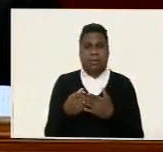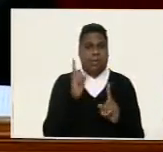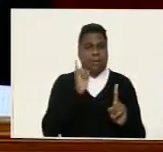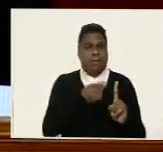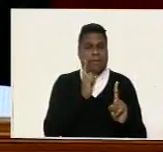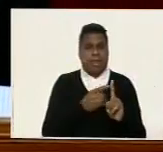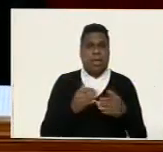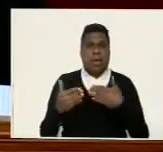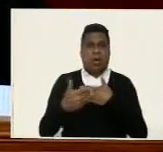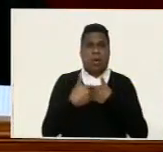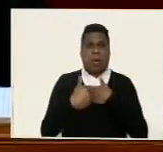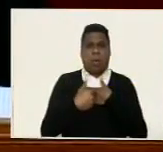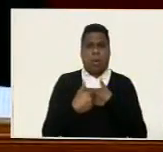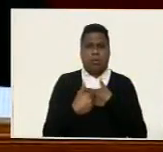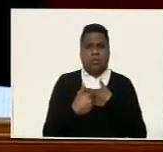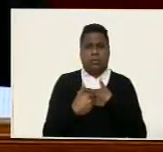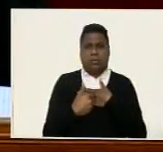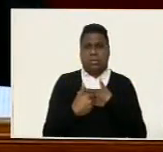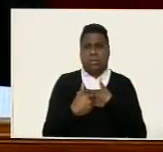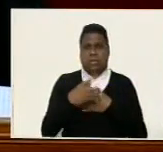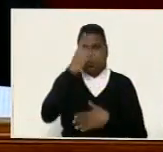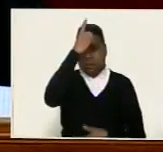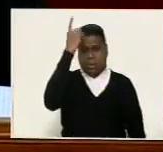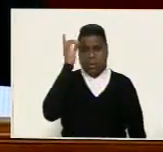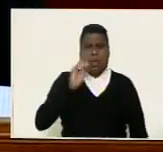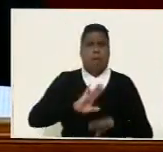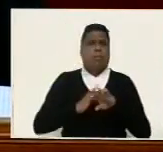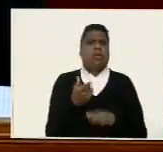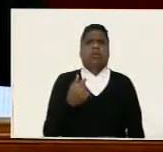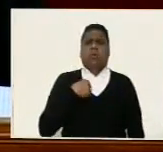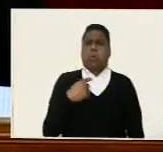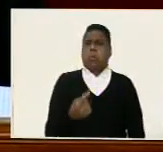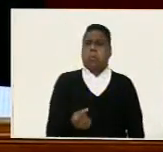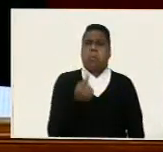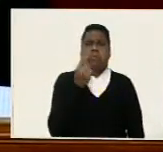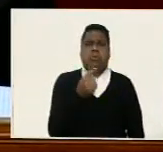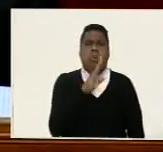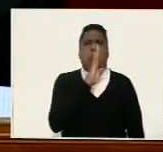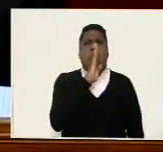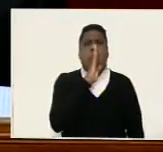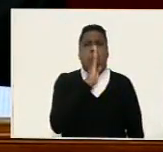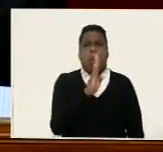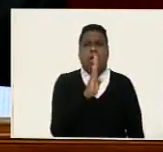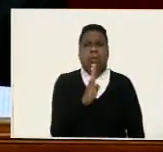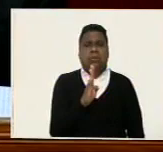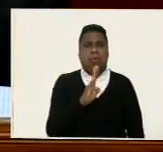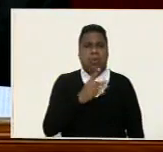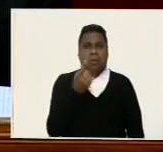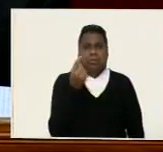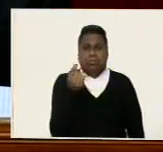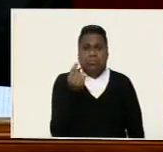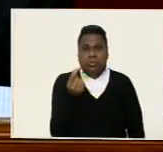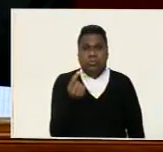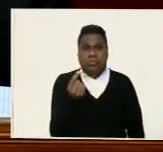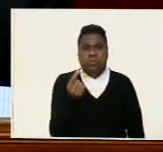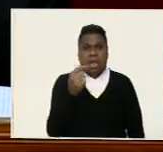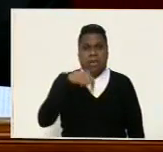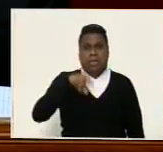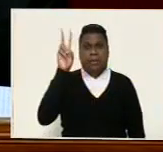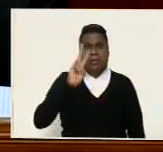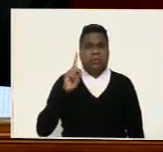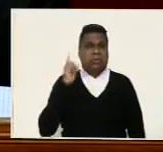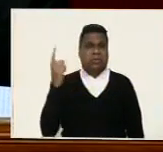Cabello, porque yo no tengo cuenta en ninguna parte del mundo, pero en ninguna parte del mundo, ni una aquí en Venezuela nada más,